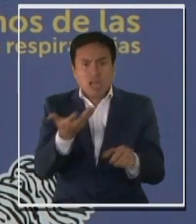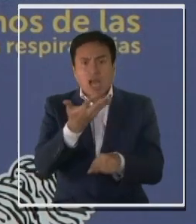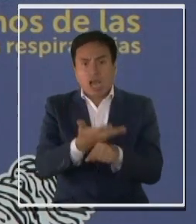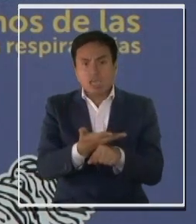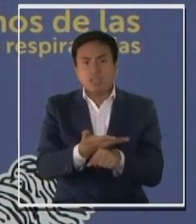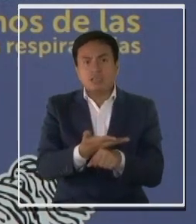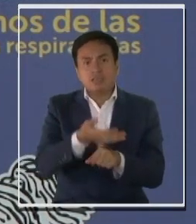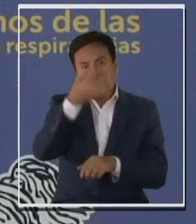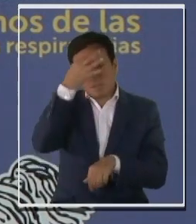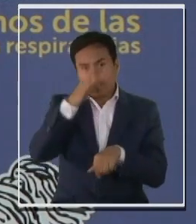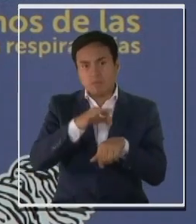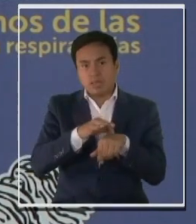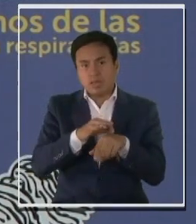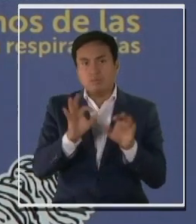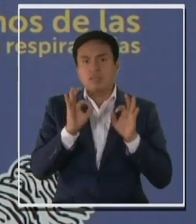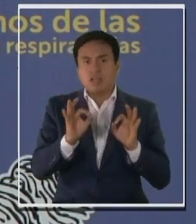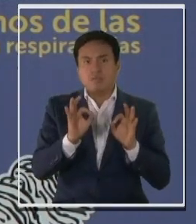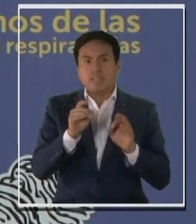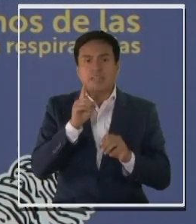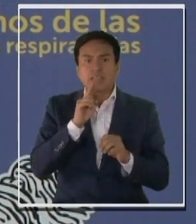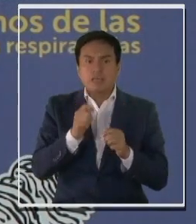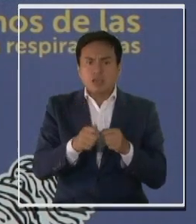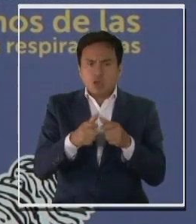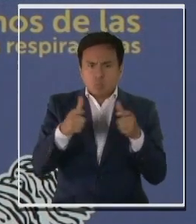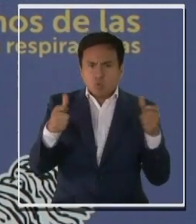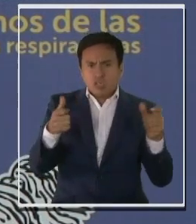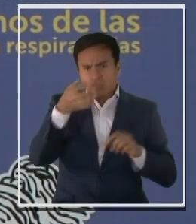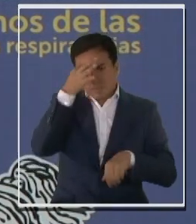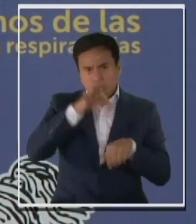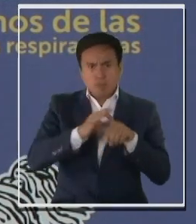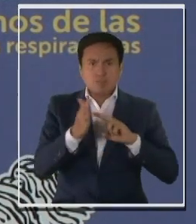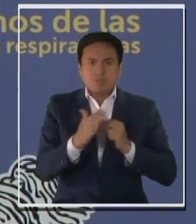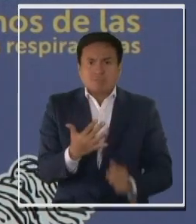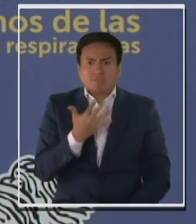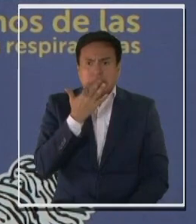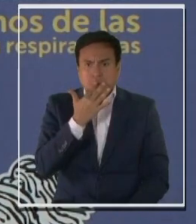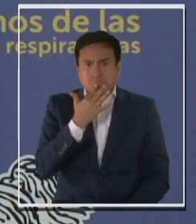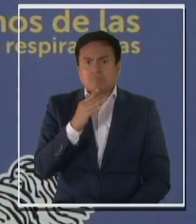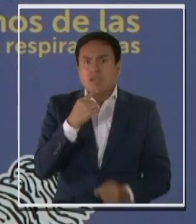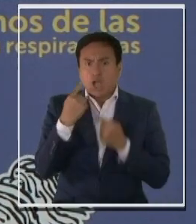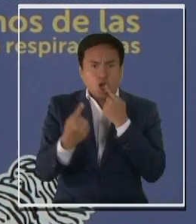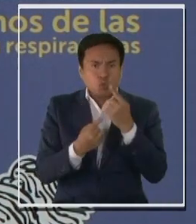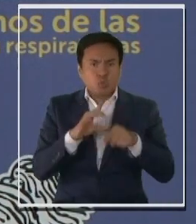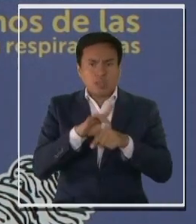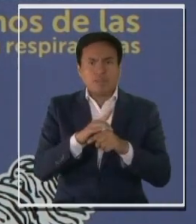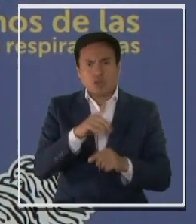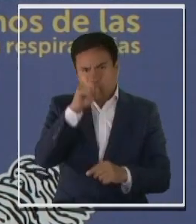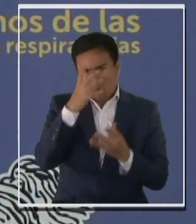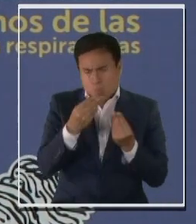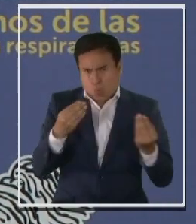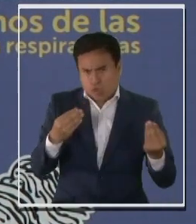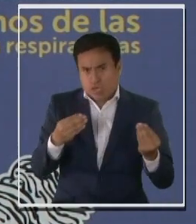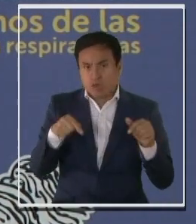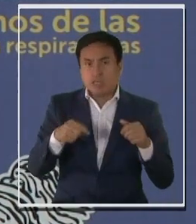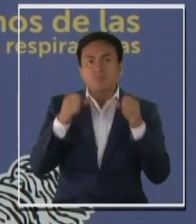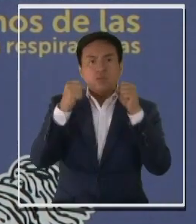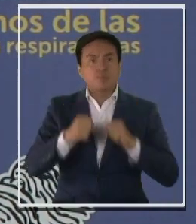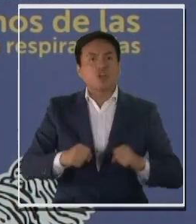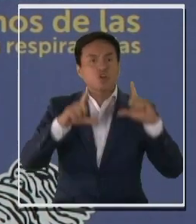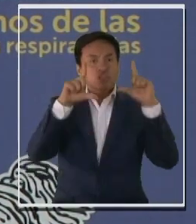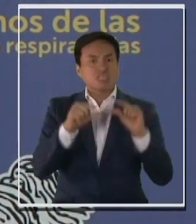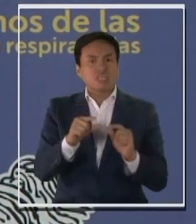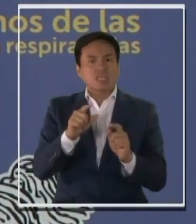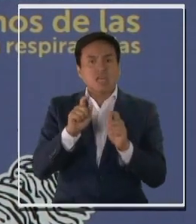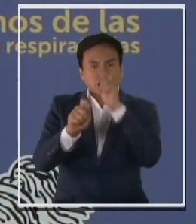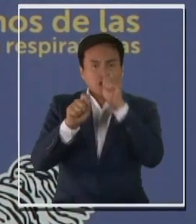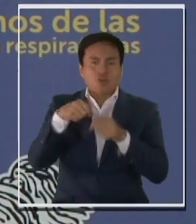están con enfermedades Especialmente con alta cantidad de enfermedades respiratorias que son parte de las consultas hoy en día así podemos reducir el riesgo